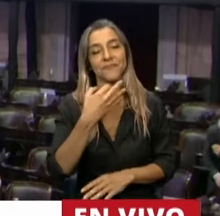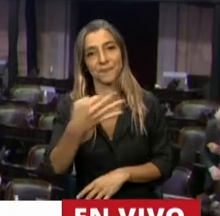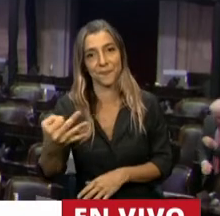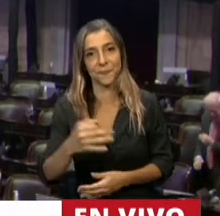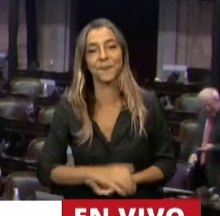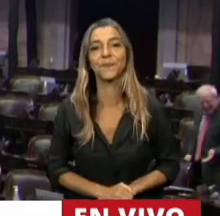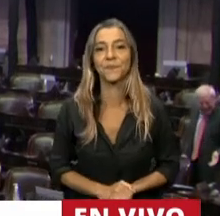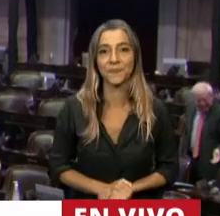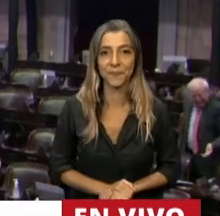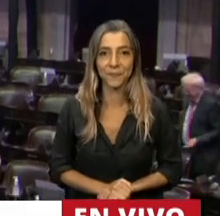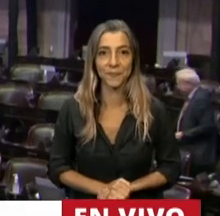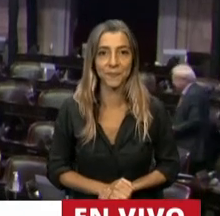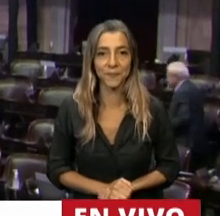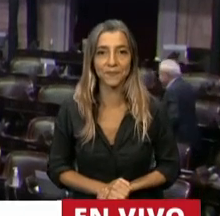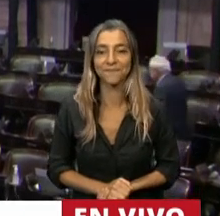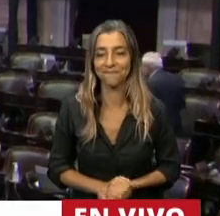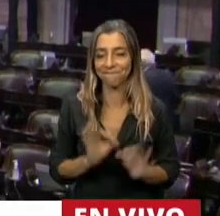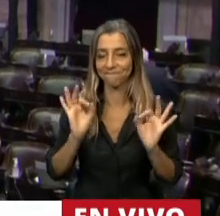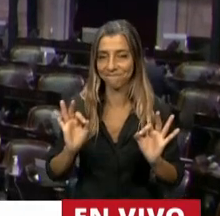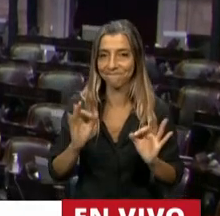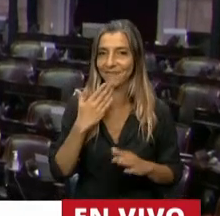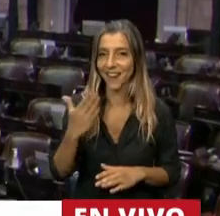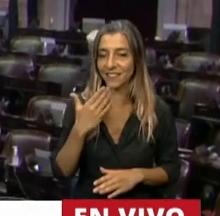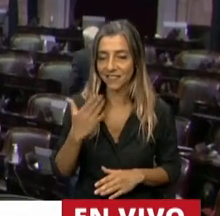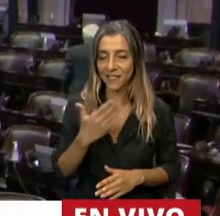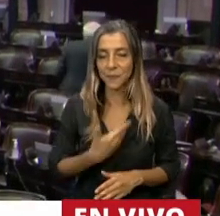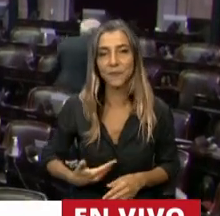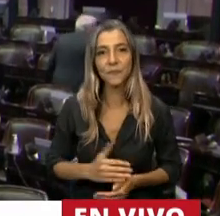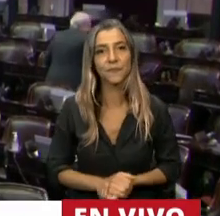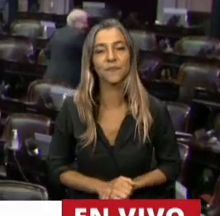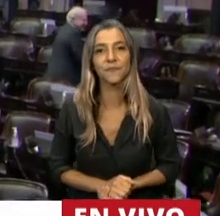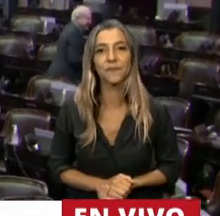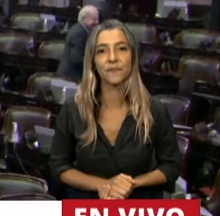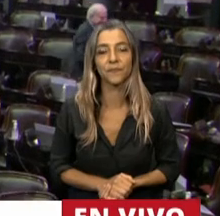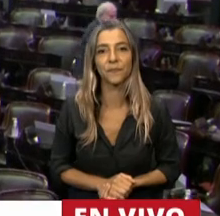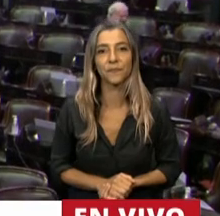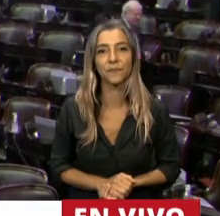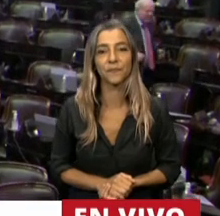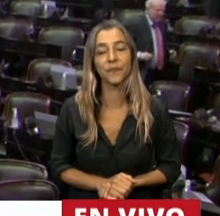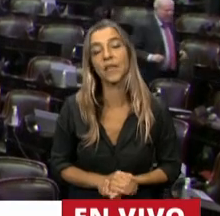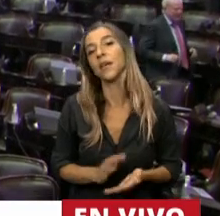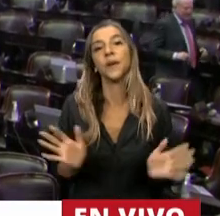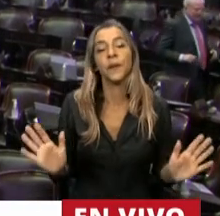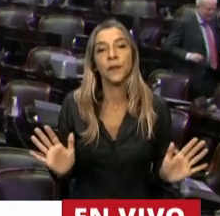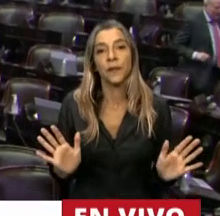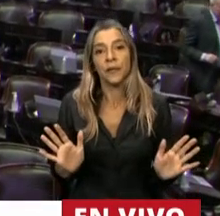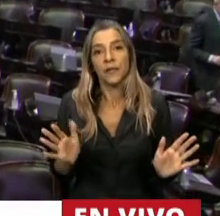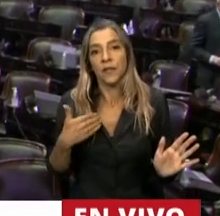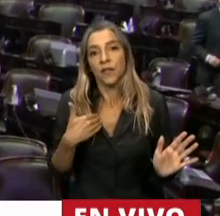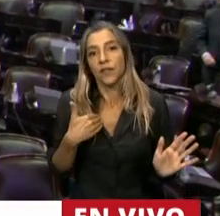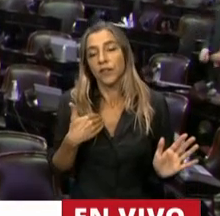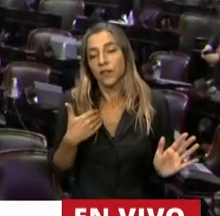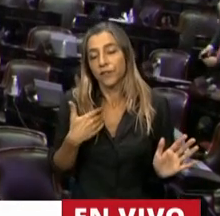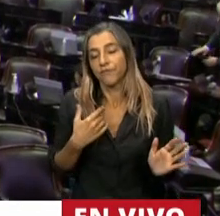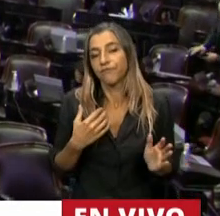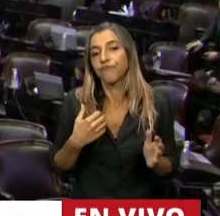perfectamente, diputado. Perfecto, bueno, gracias, presidente. Mire, soy hijo y